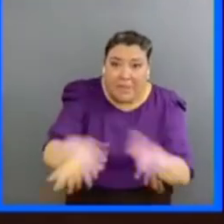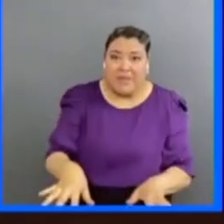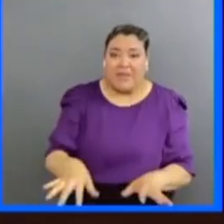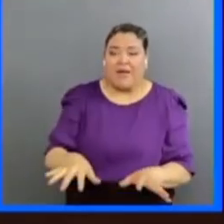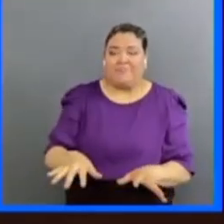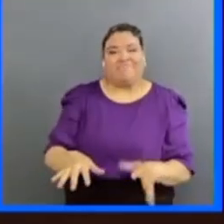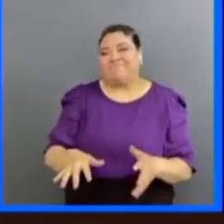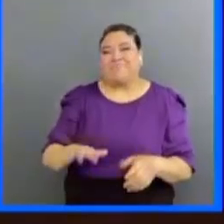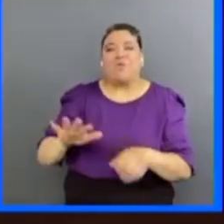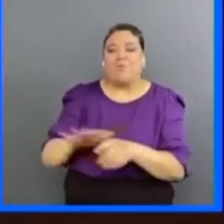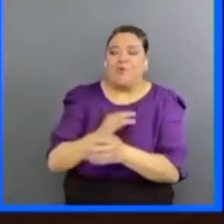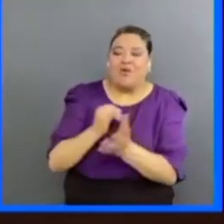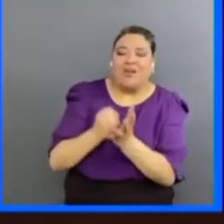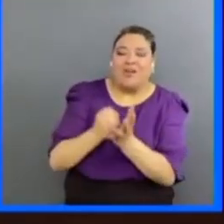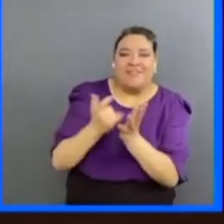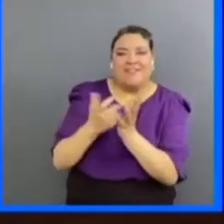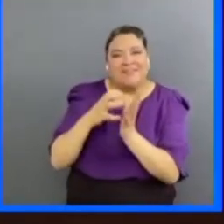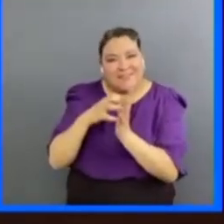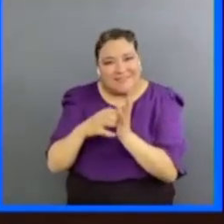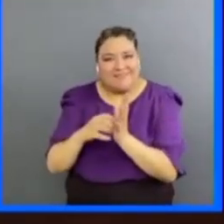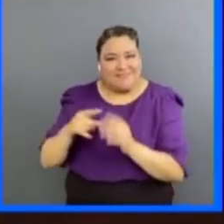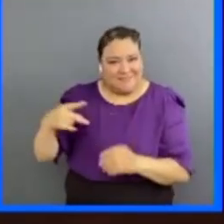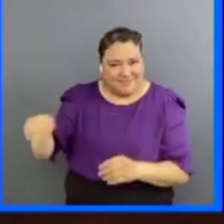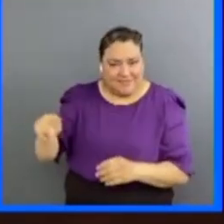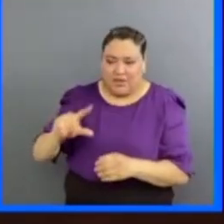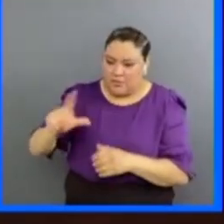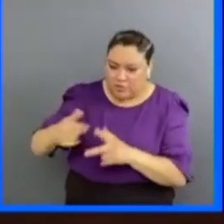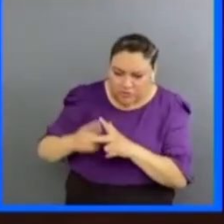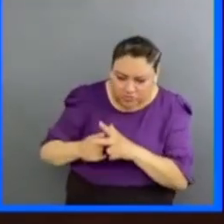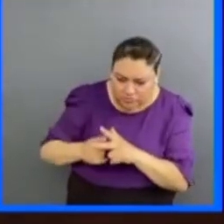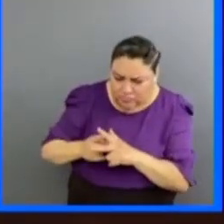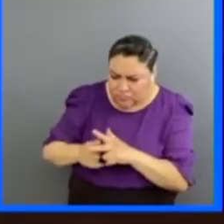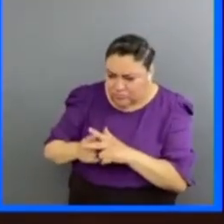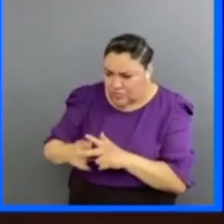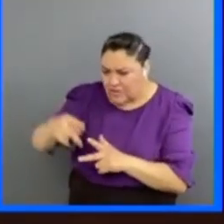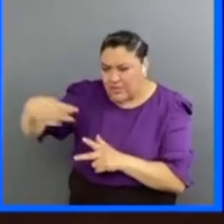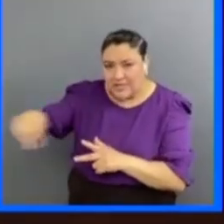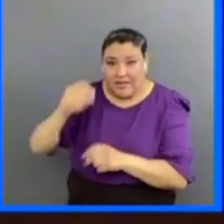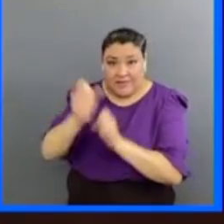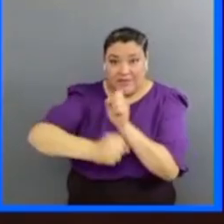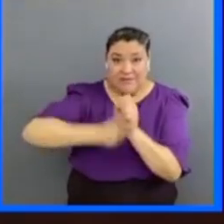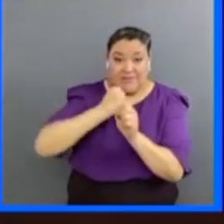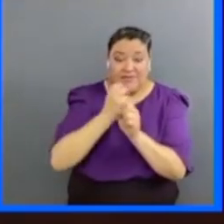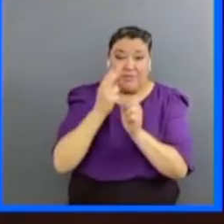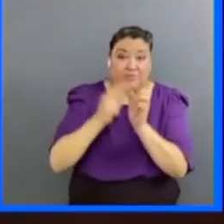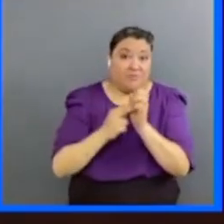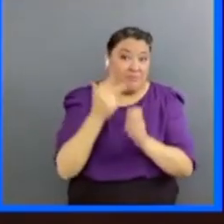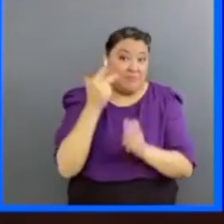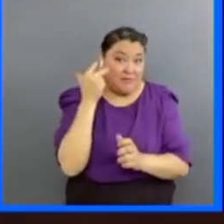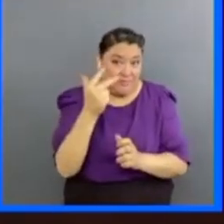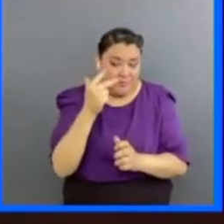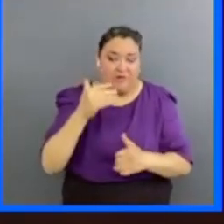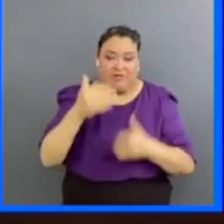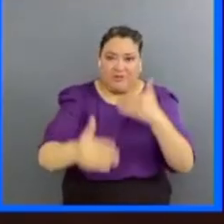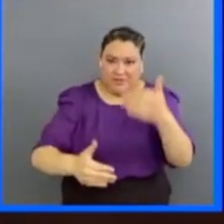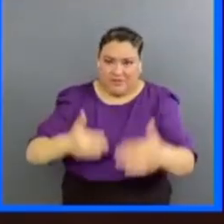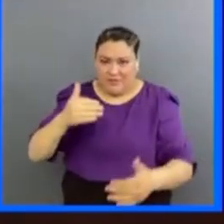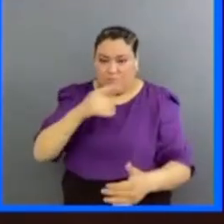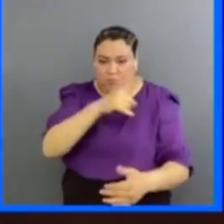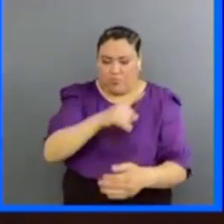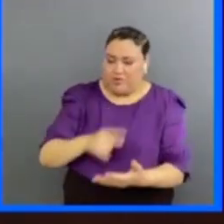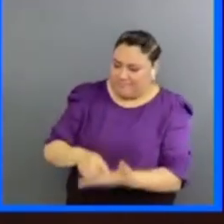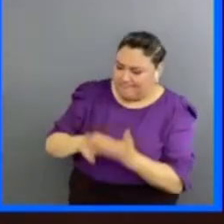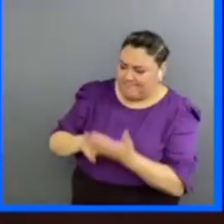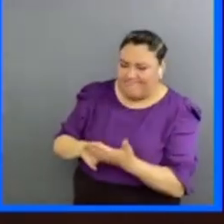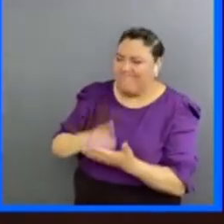determinada cantidad de su resultado fiscal consolidado en el año 2008 y que fue rechazada por la autoridad hacendaria y